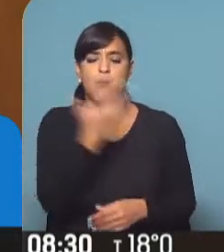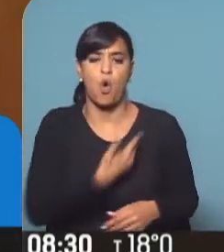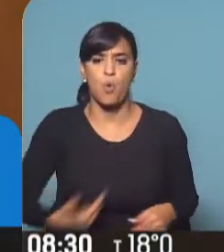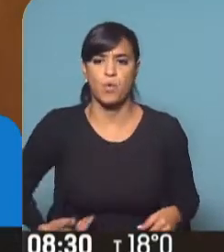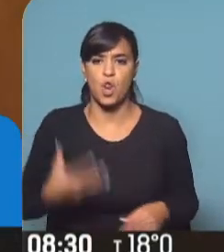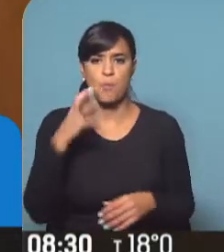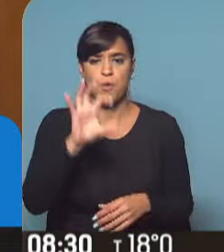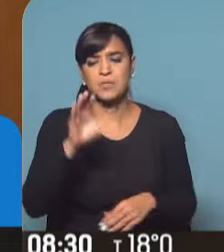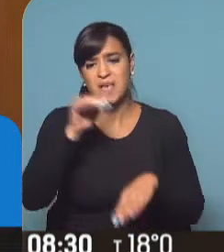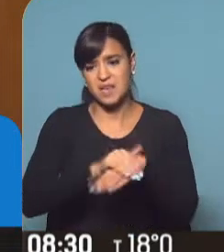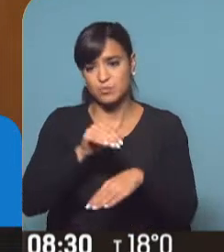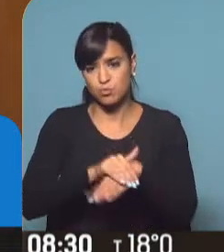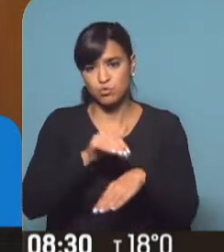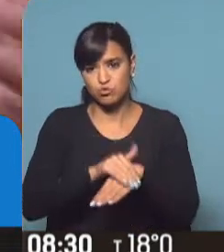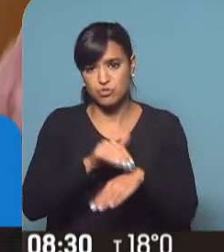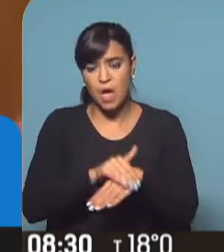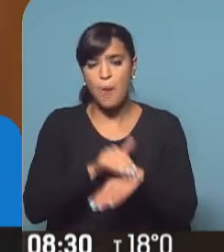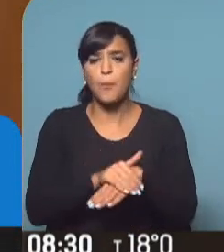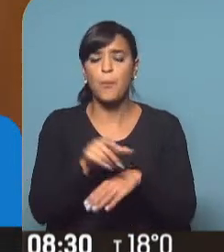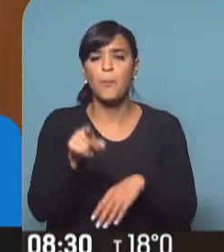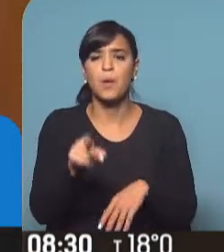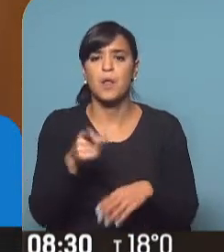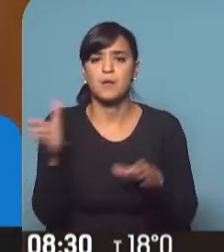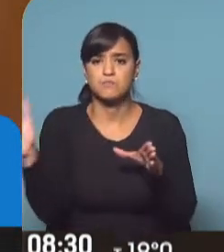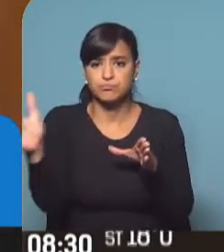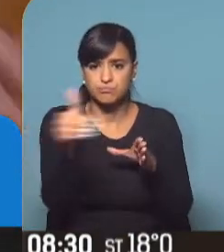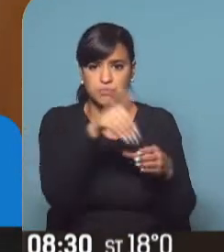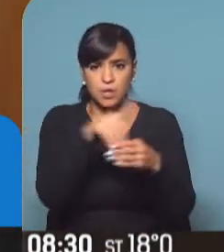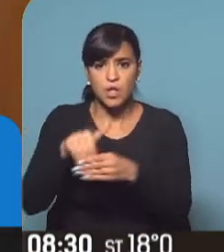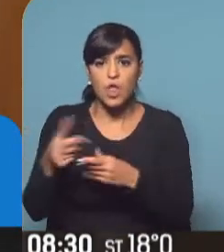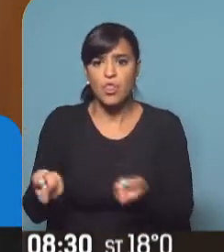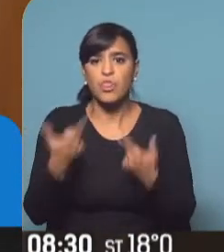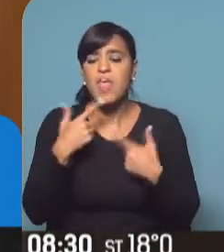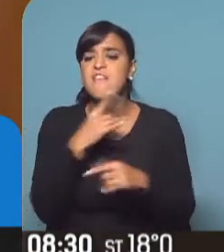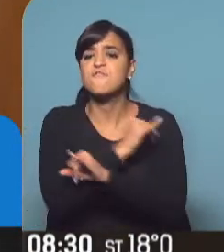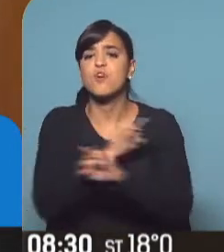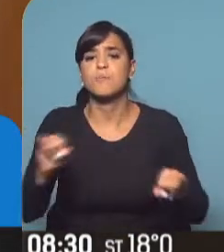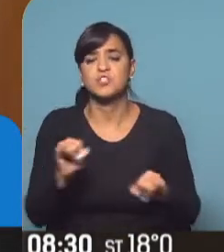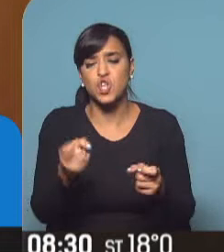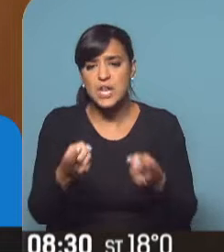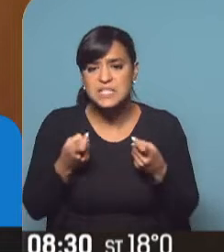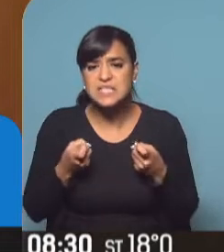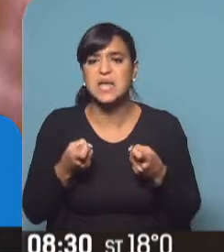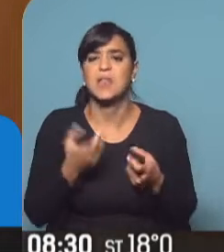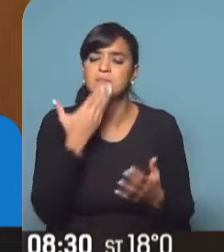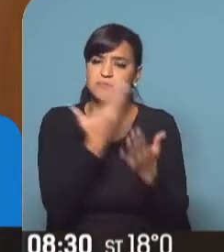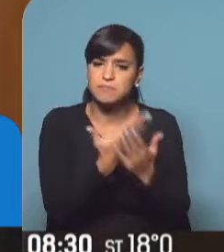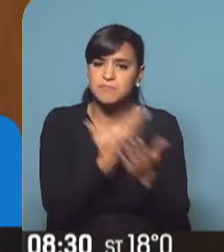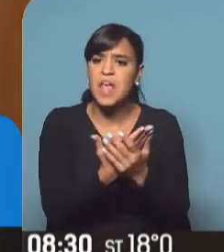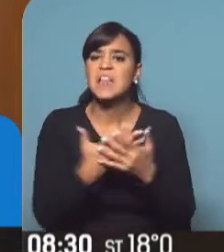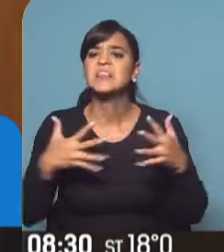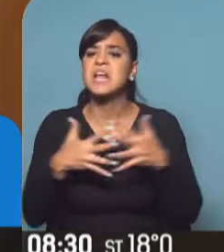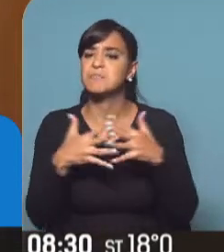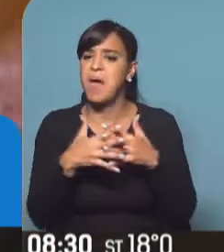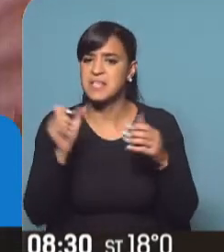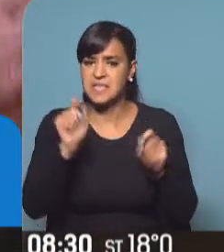que es el responsable de llevar adelante el escrutinio que nos dé toda la información necesaria que garantice la transparencia del